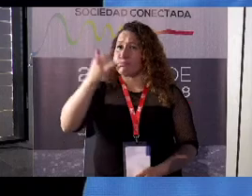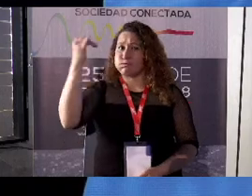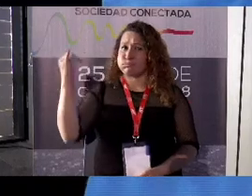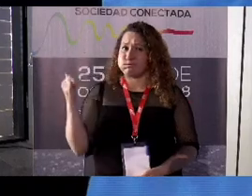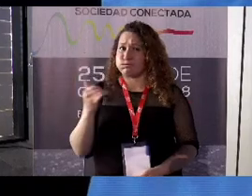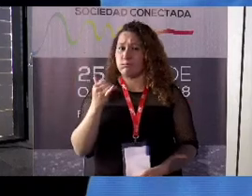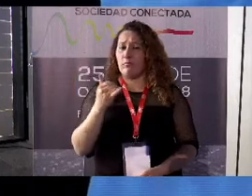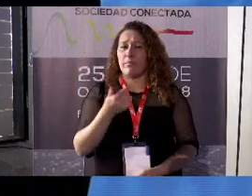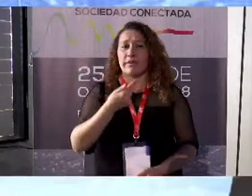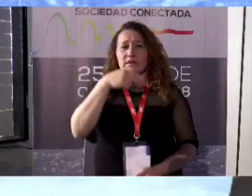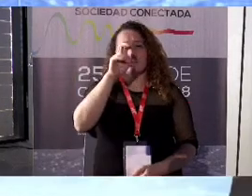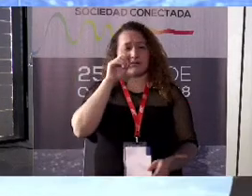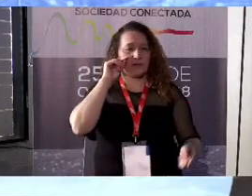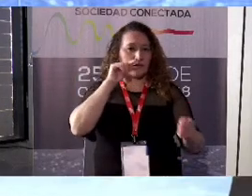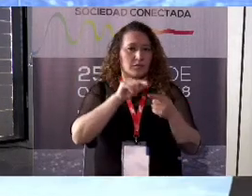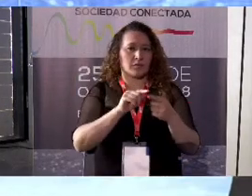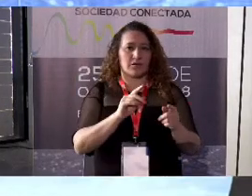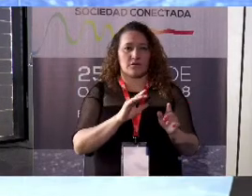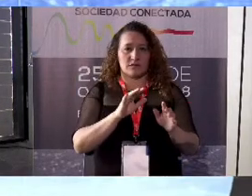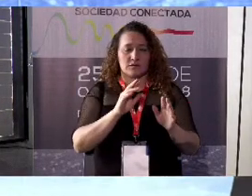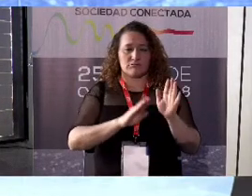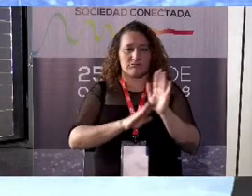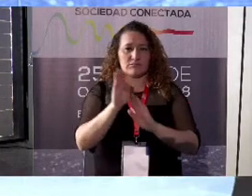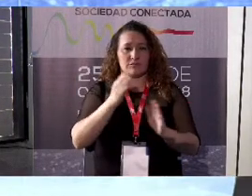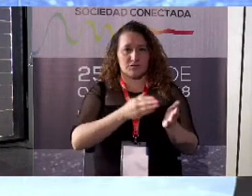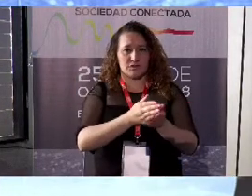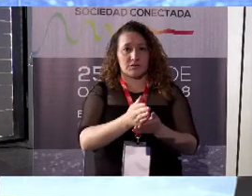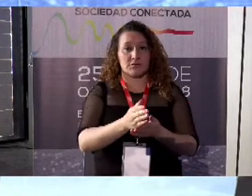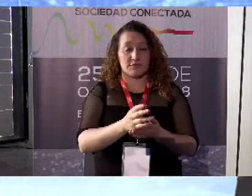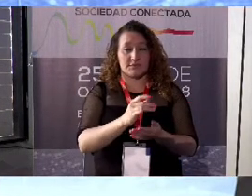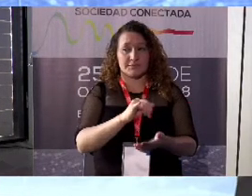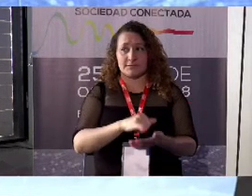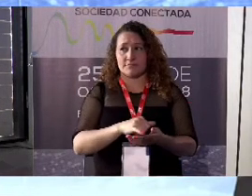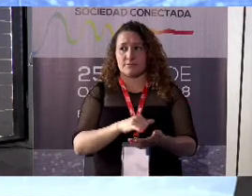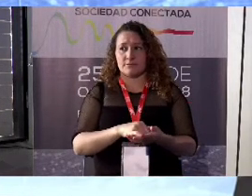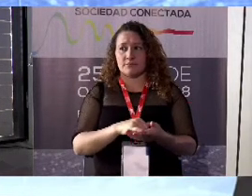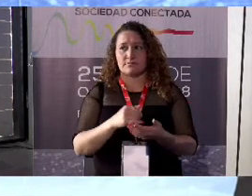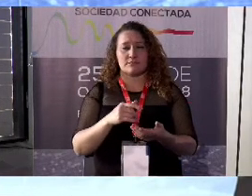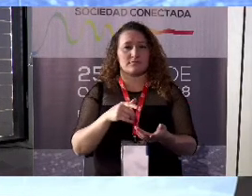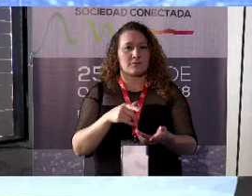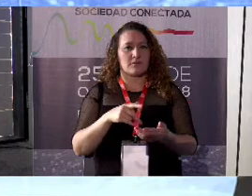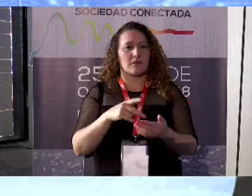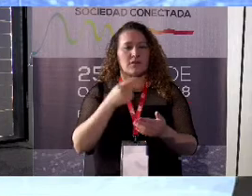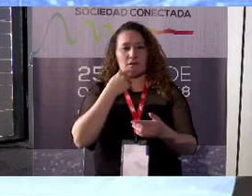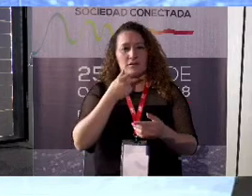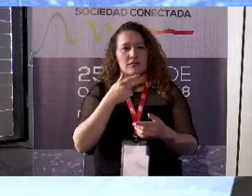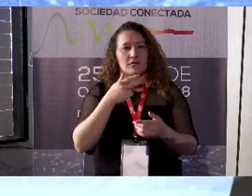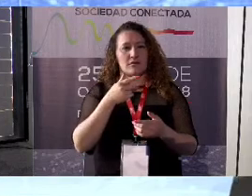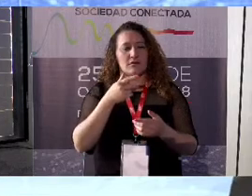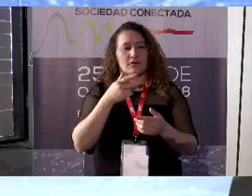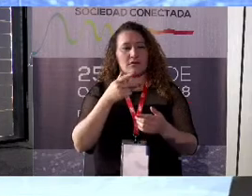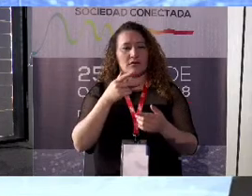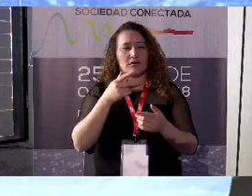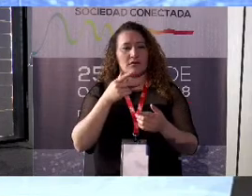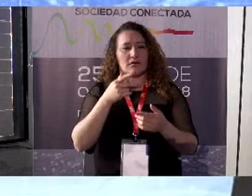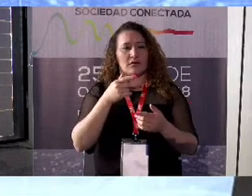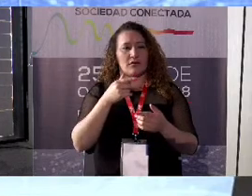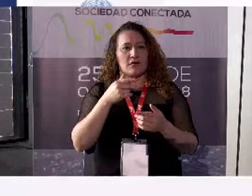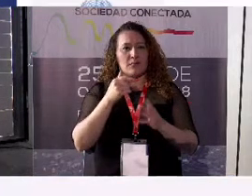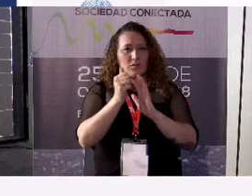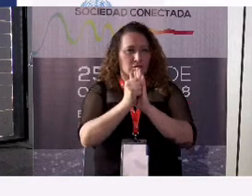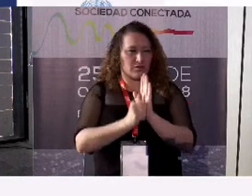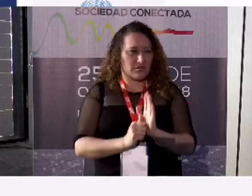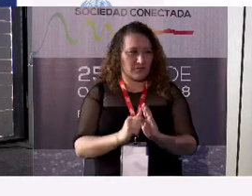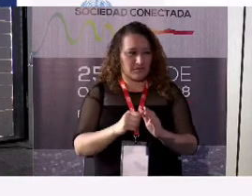17 objetivos de desarrollo sostenible que la agenda de desarrollo de Naciones Unidas estableció en el 2015